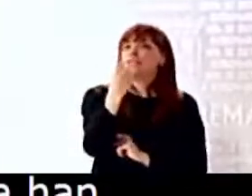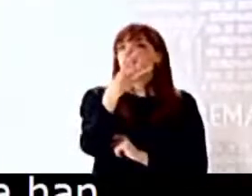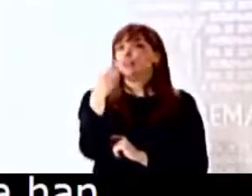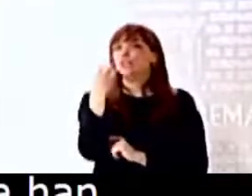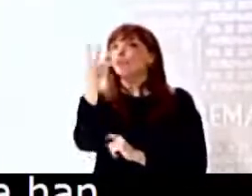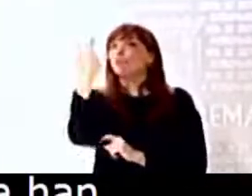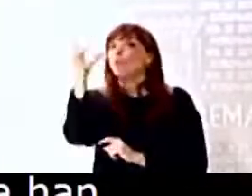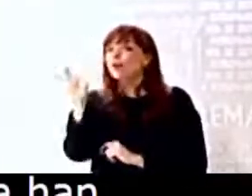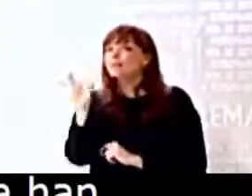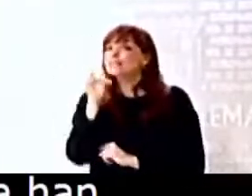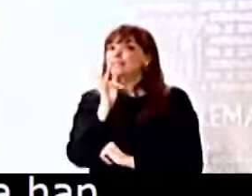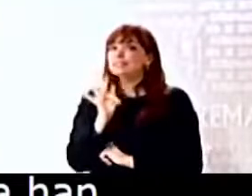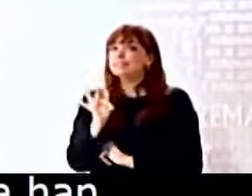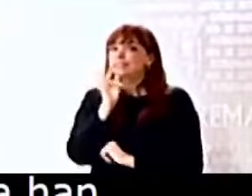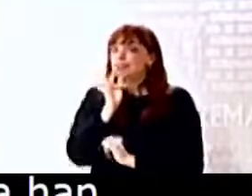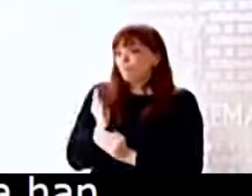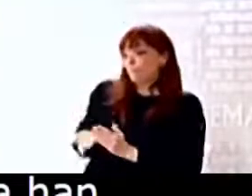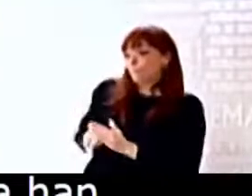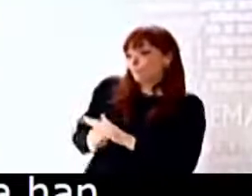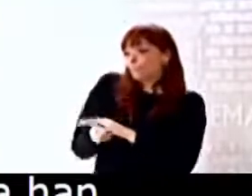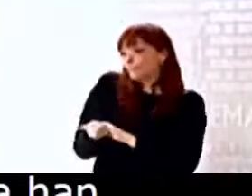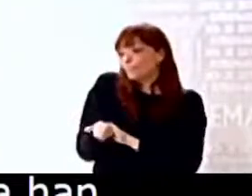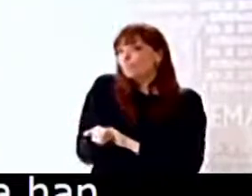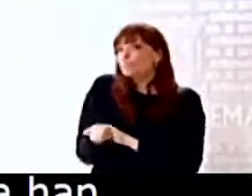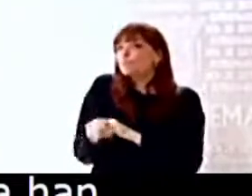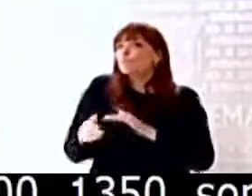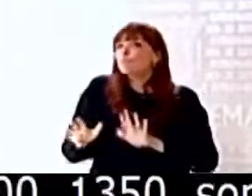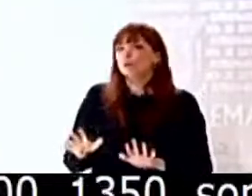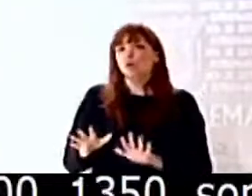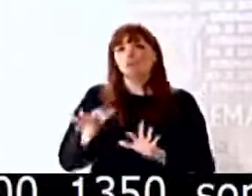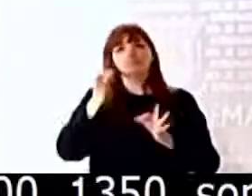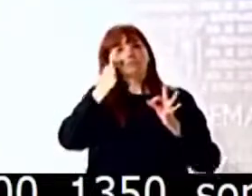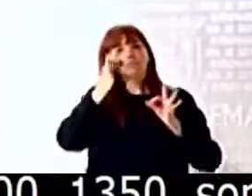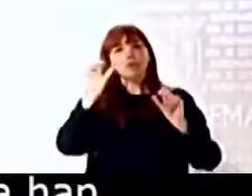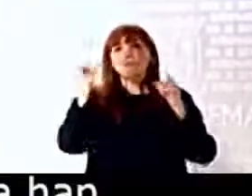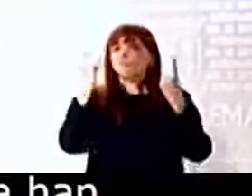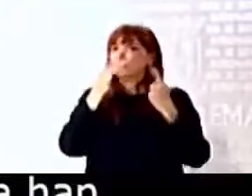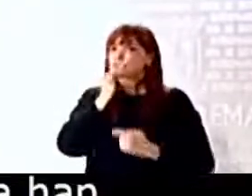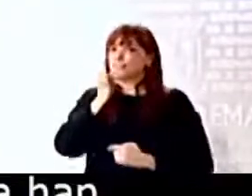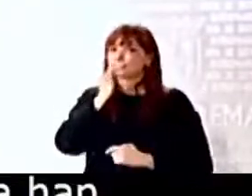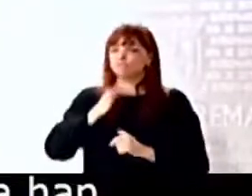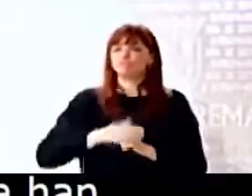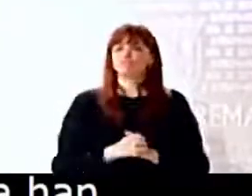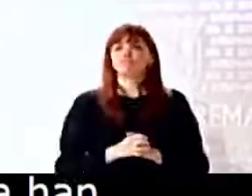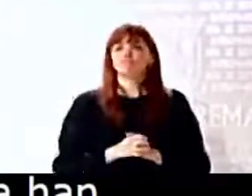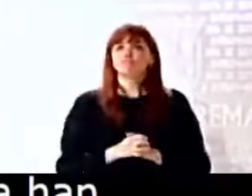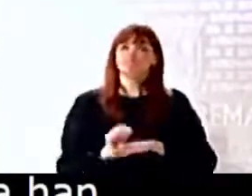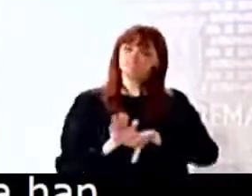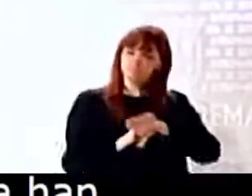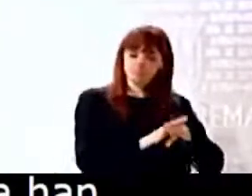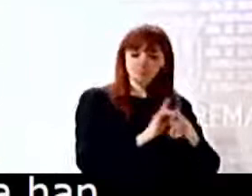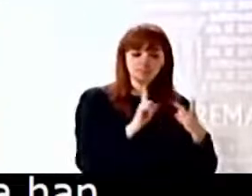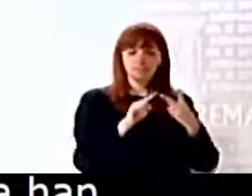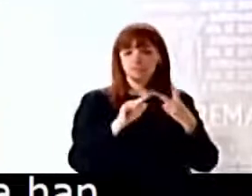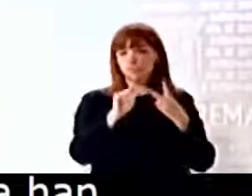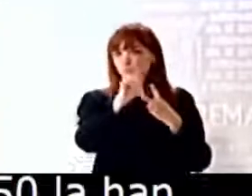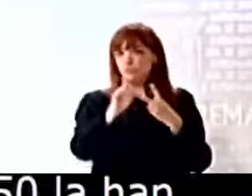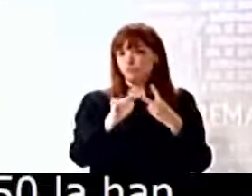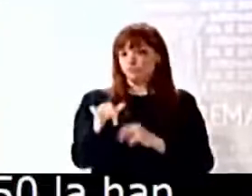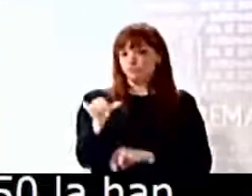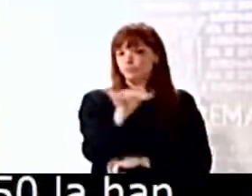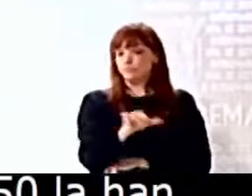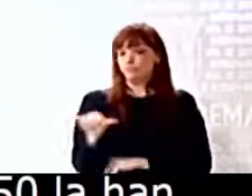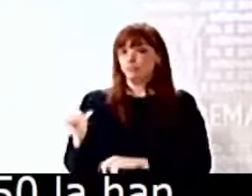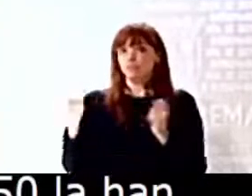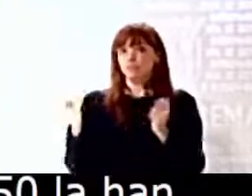1.350 son los que todavía la han presentado, pero todavía no han hecho el trámite completo. Vale. Y otra pregunta. Durante esta semana los promotores